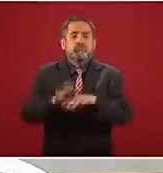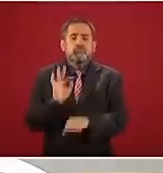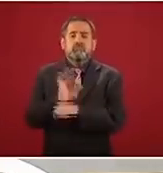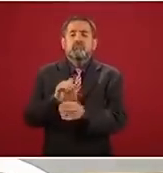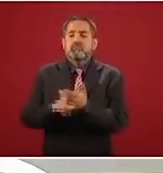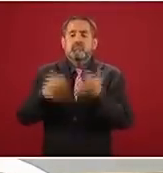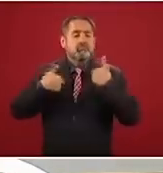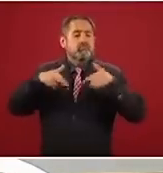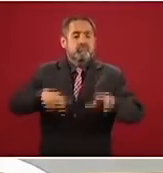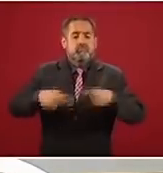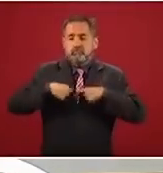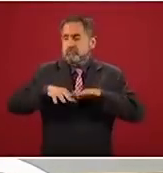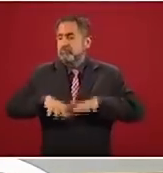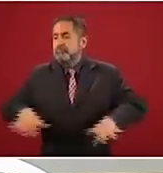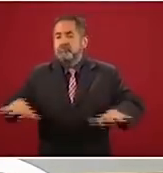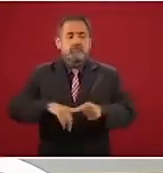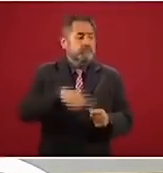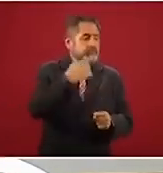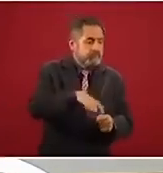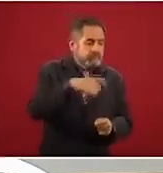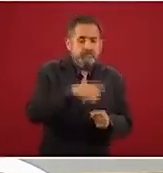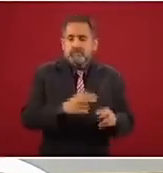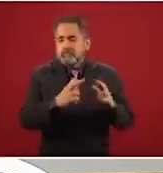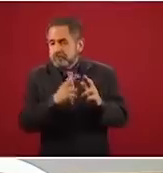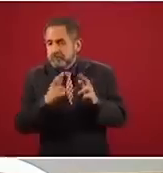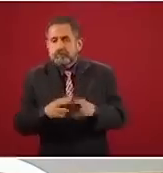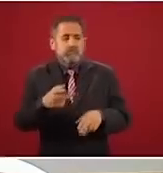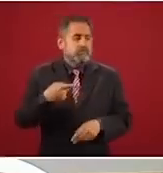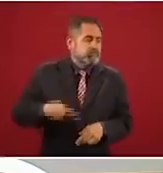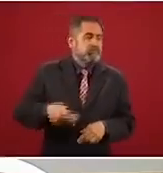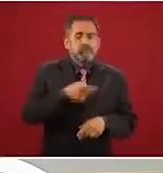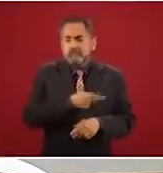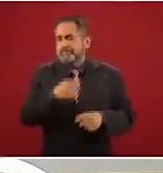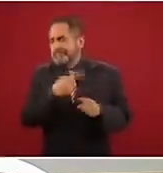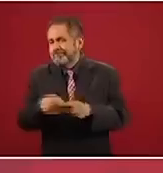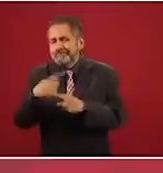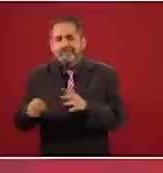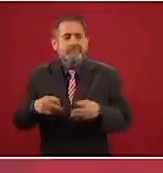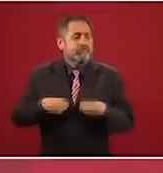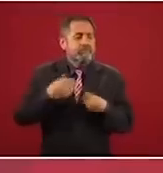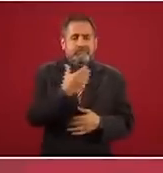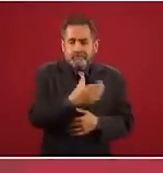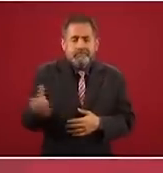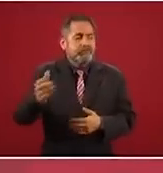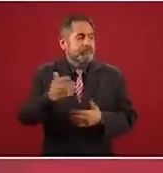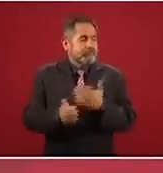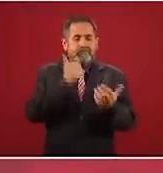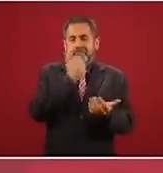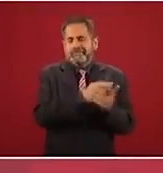a ricos, a pobres, a creyentes, no creyentes, a los que viven en el campo, a los que viven en la